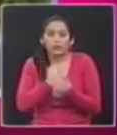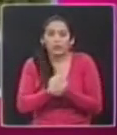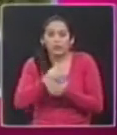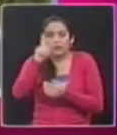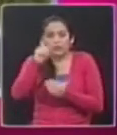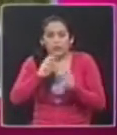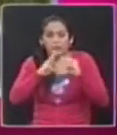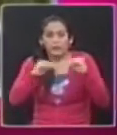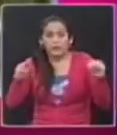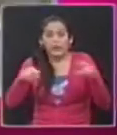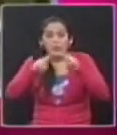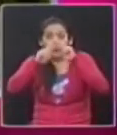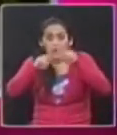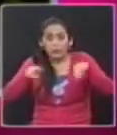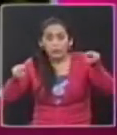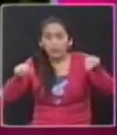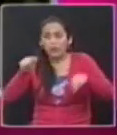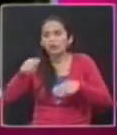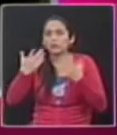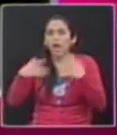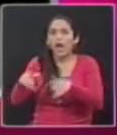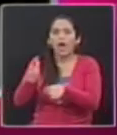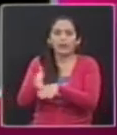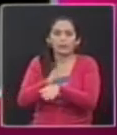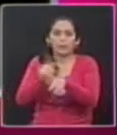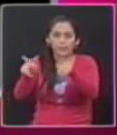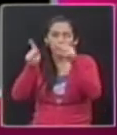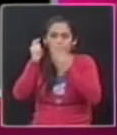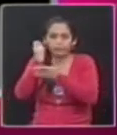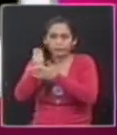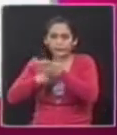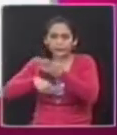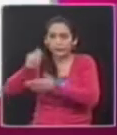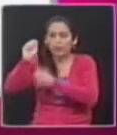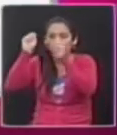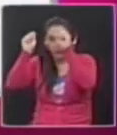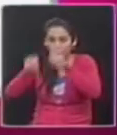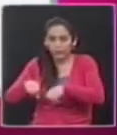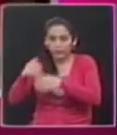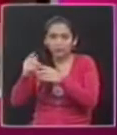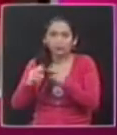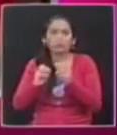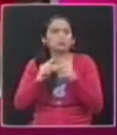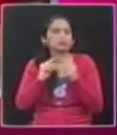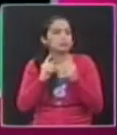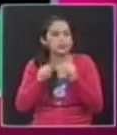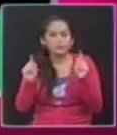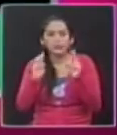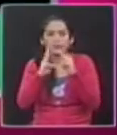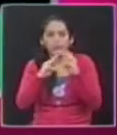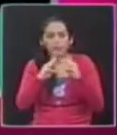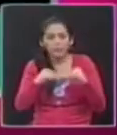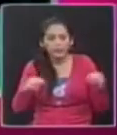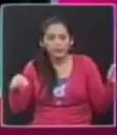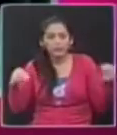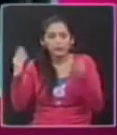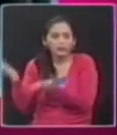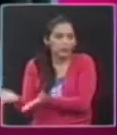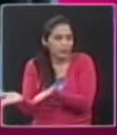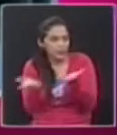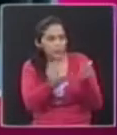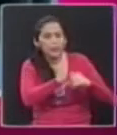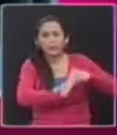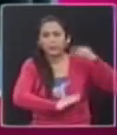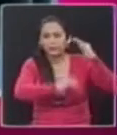que son las que permiten que el día de mañana se tengan estos productos, no solamente de construcción, sino también